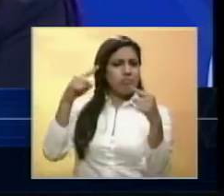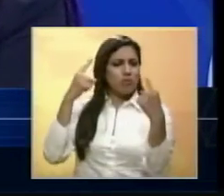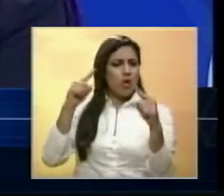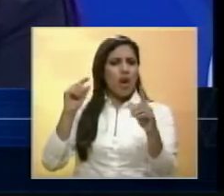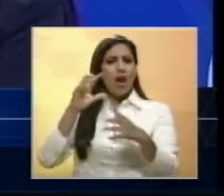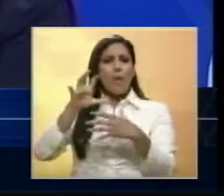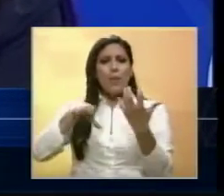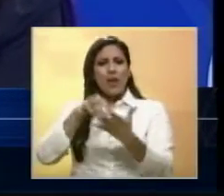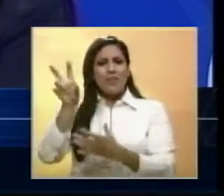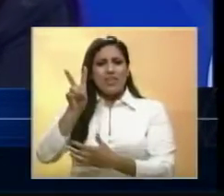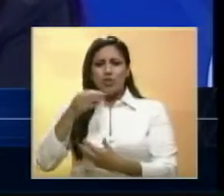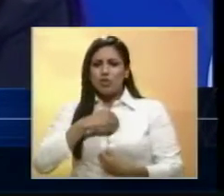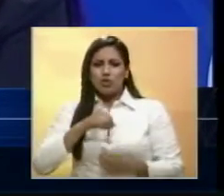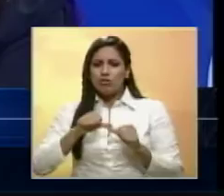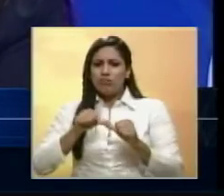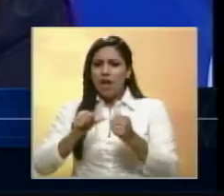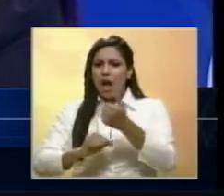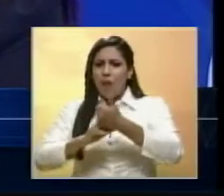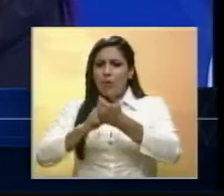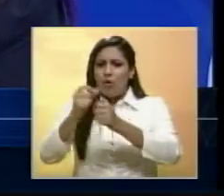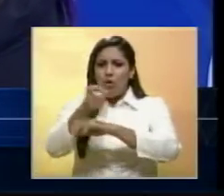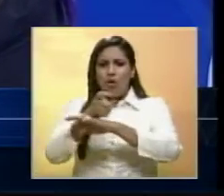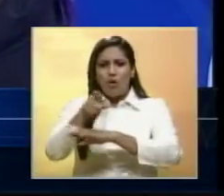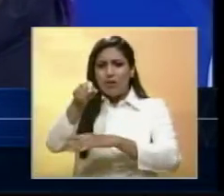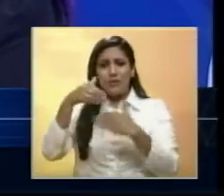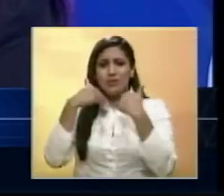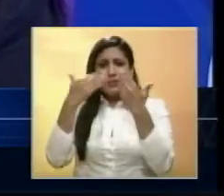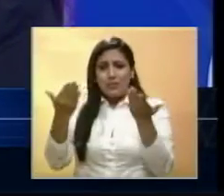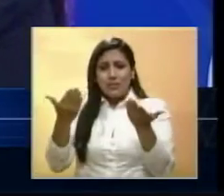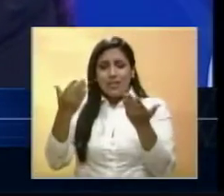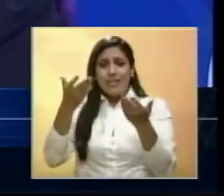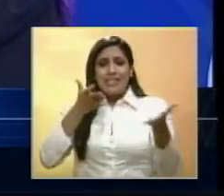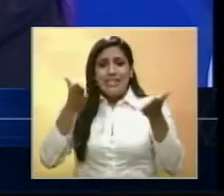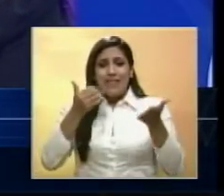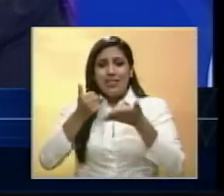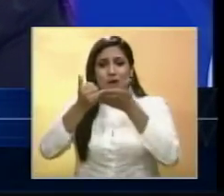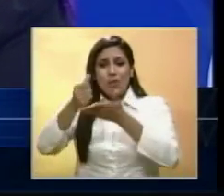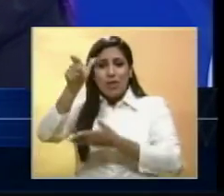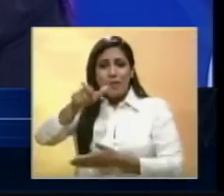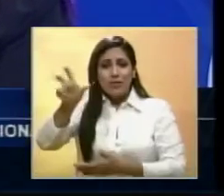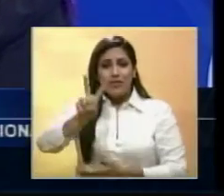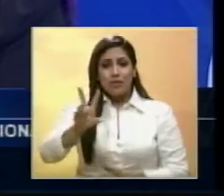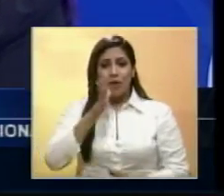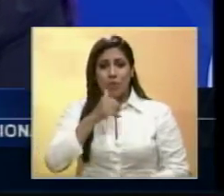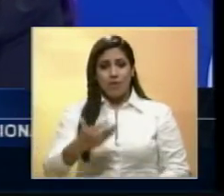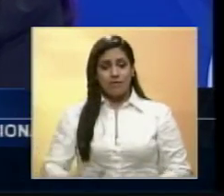de los venezolanos, no podemos seguir apostando a un gobierno que sencillamente no se pone al servicio de lo que estamos viviendo.